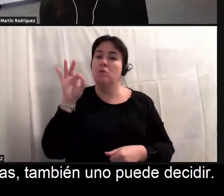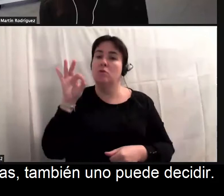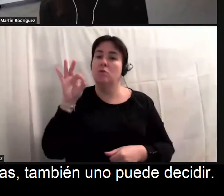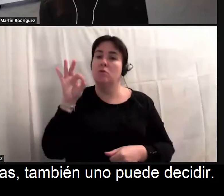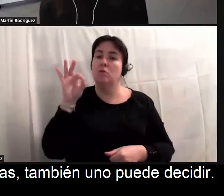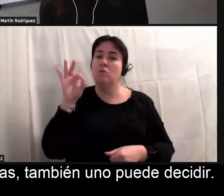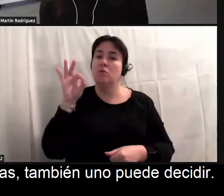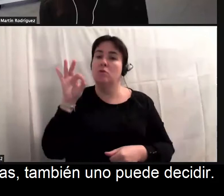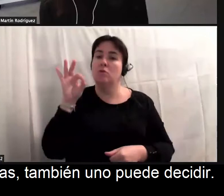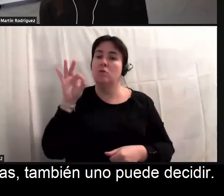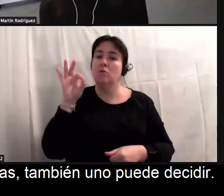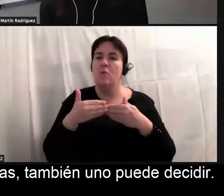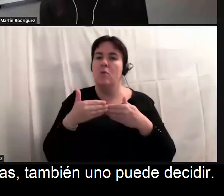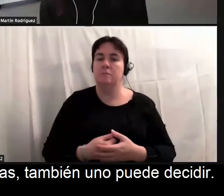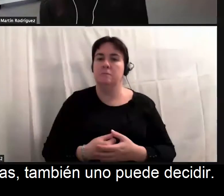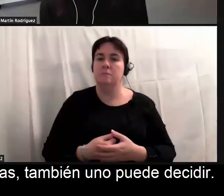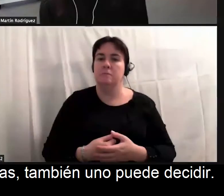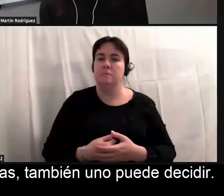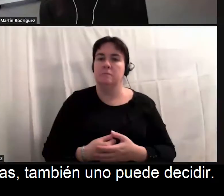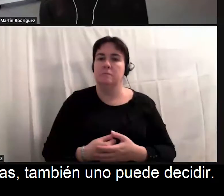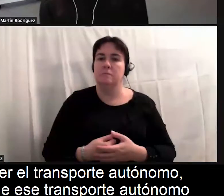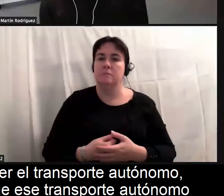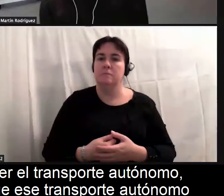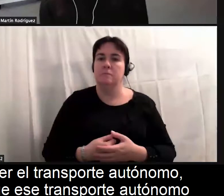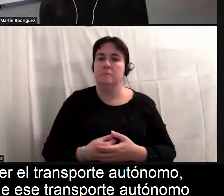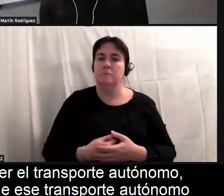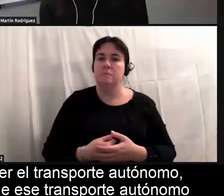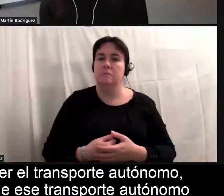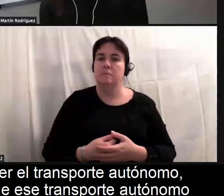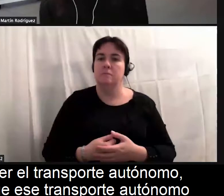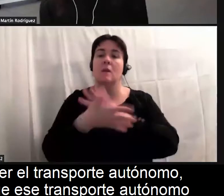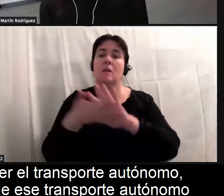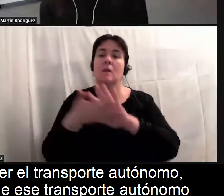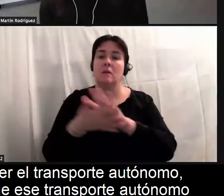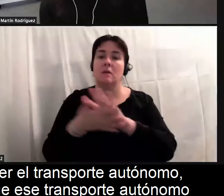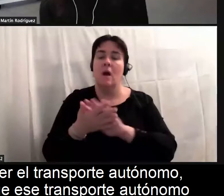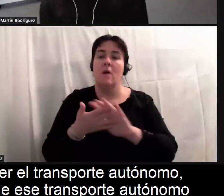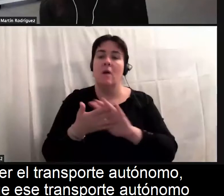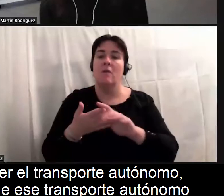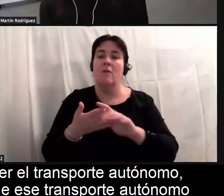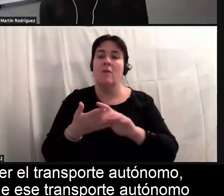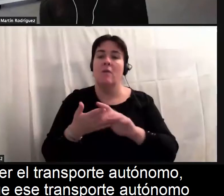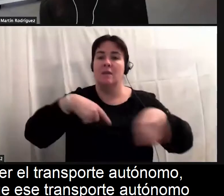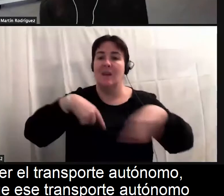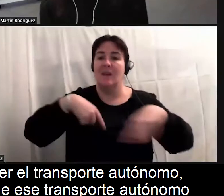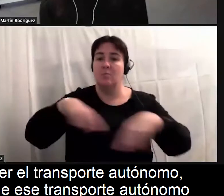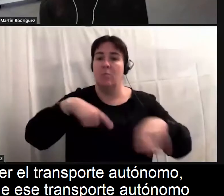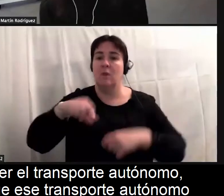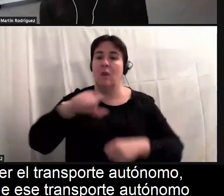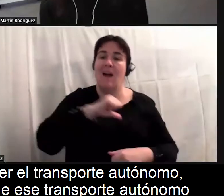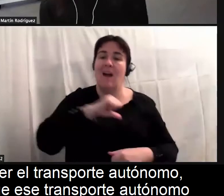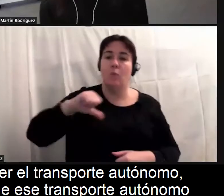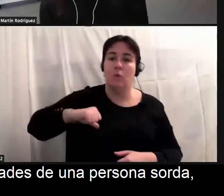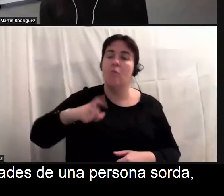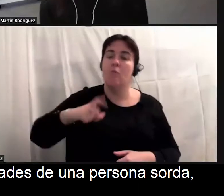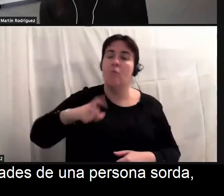vamos a ver el transporte autónomo, ¿cómo podemos asegurarnos que ese transporte autónomo también